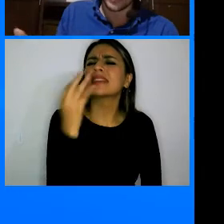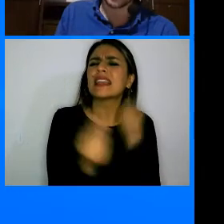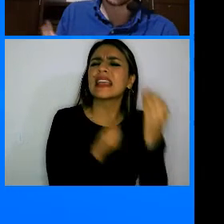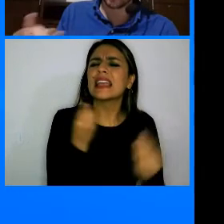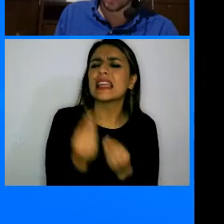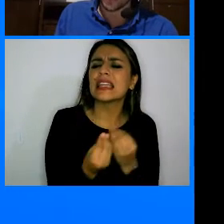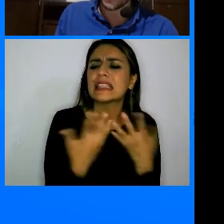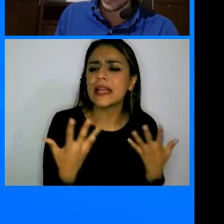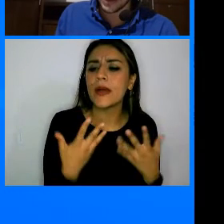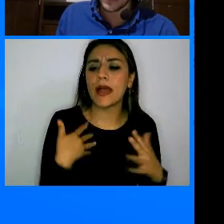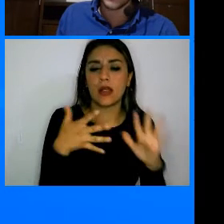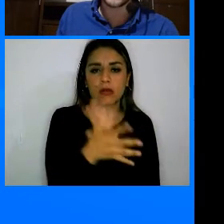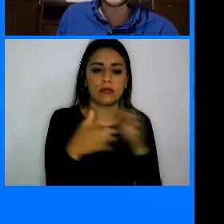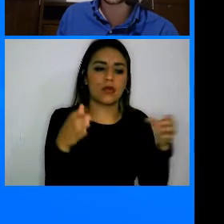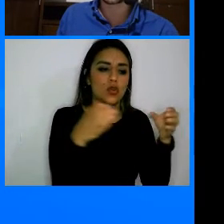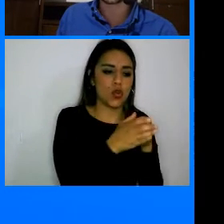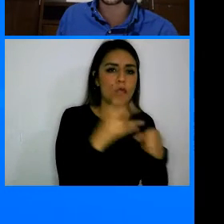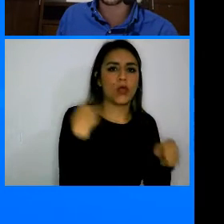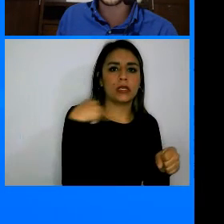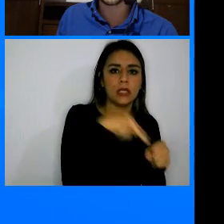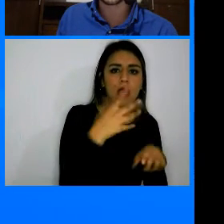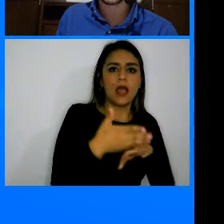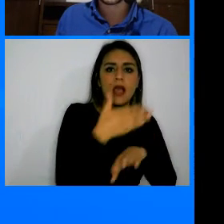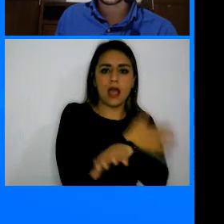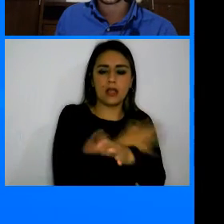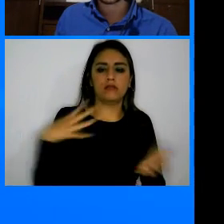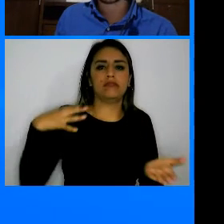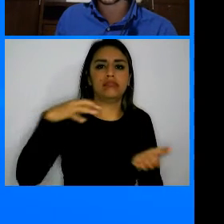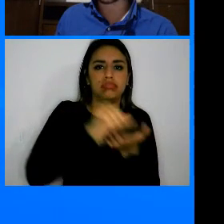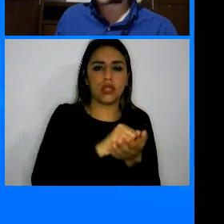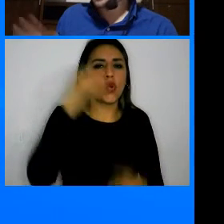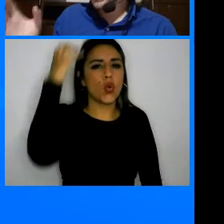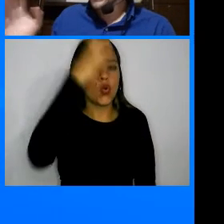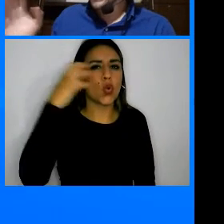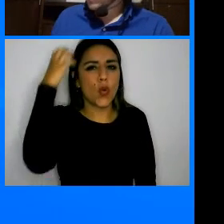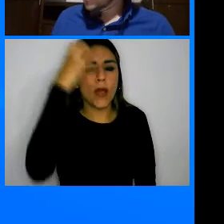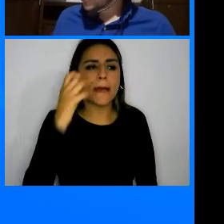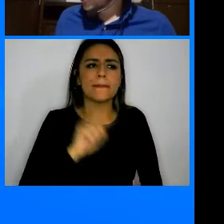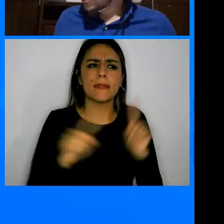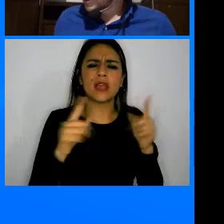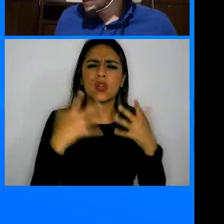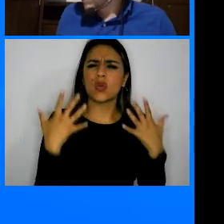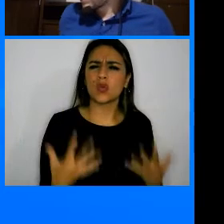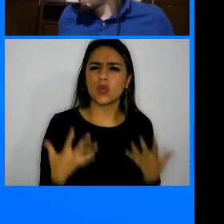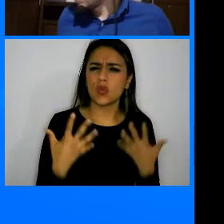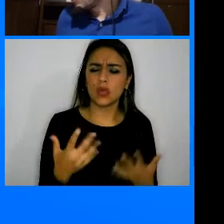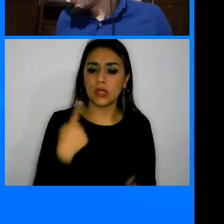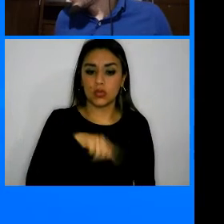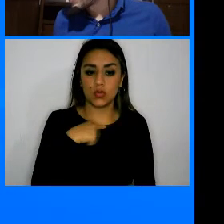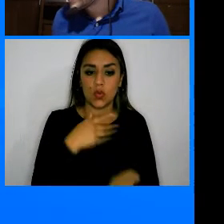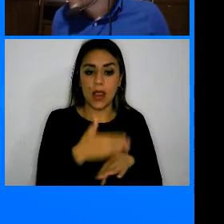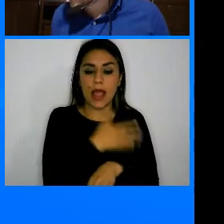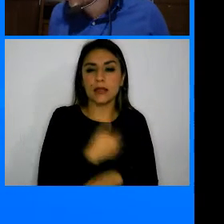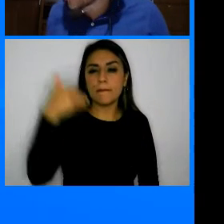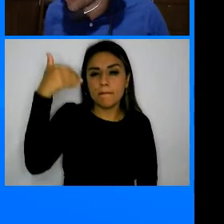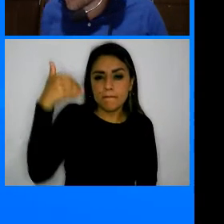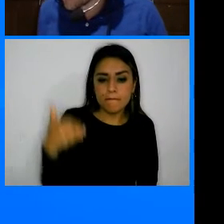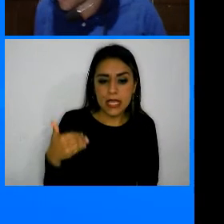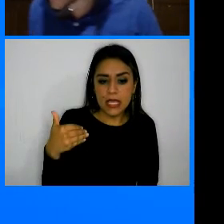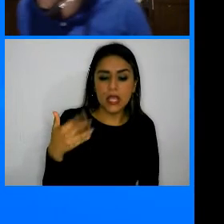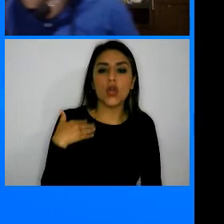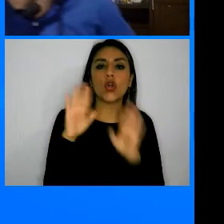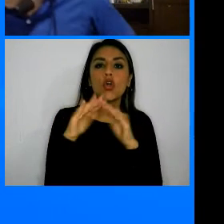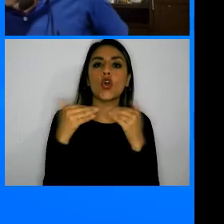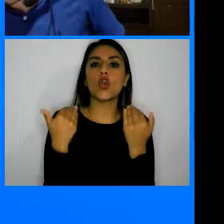yo les digo, los grupos indígenas antes de la conquista europea, pero entonces cuando yo era pequeño, cuando estaba en el colegio, tenía